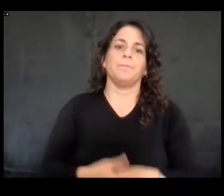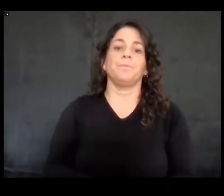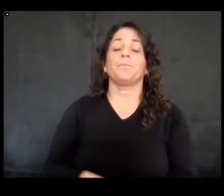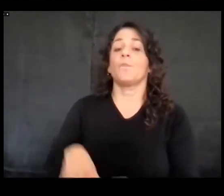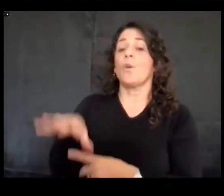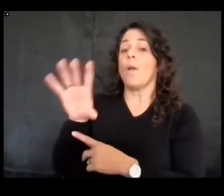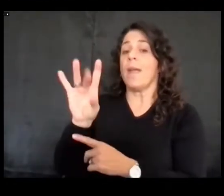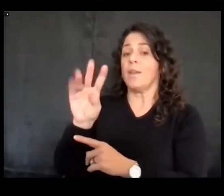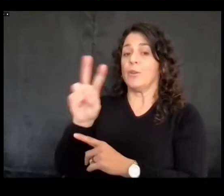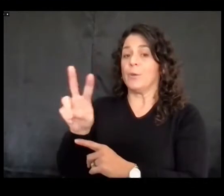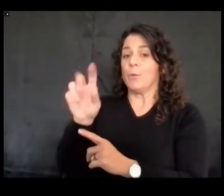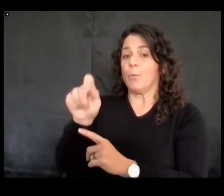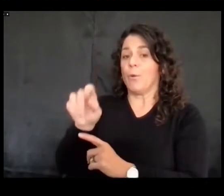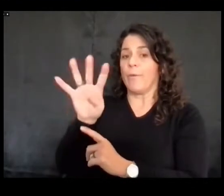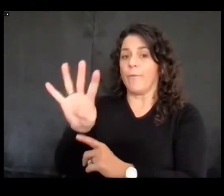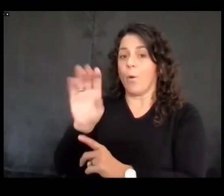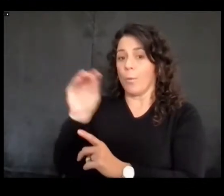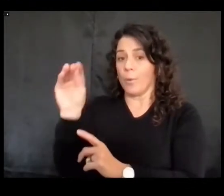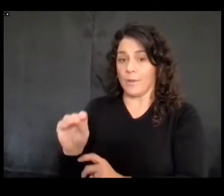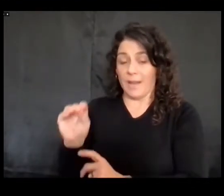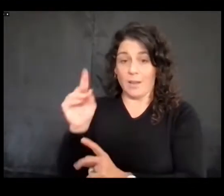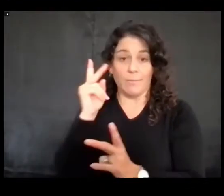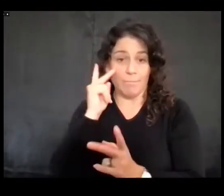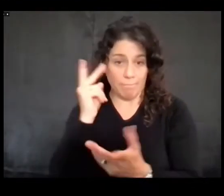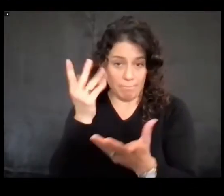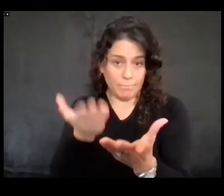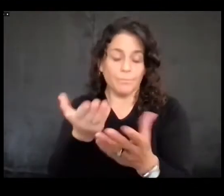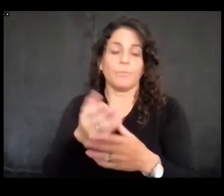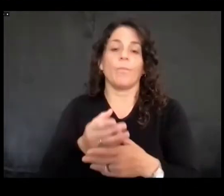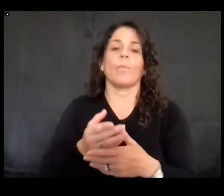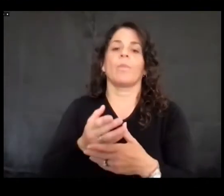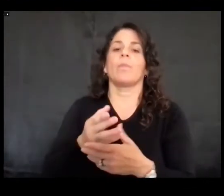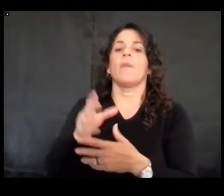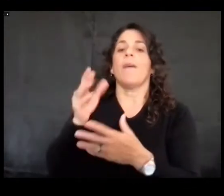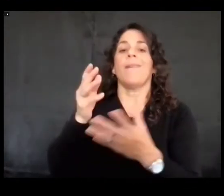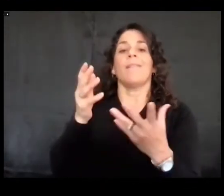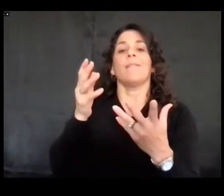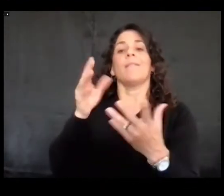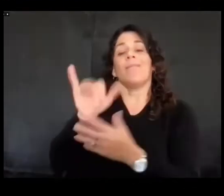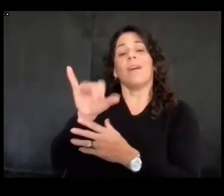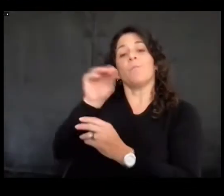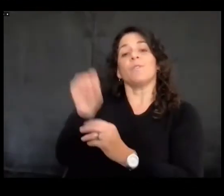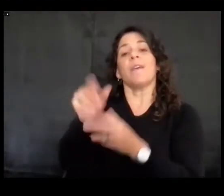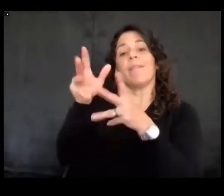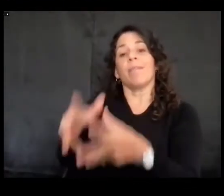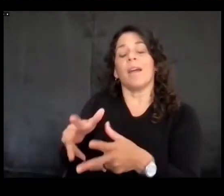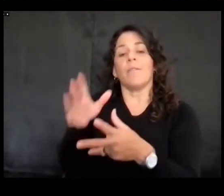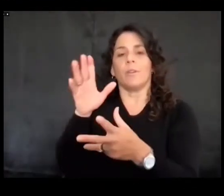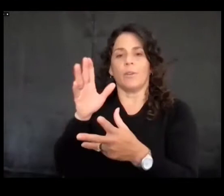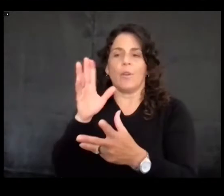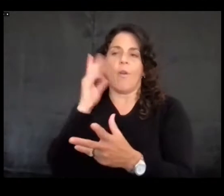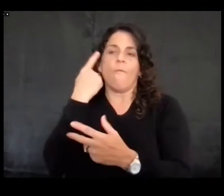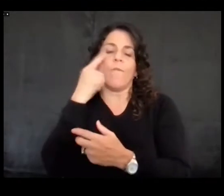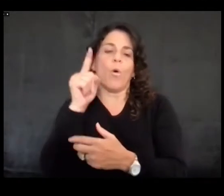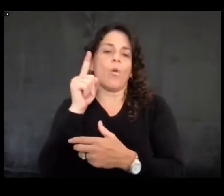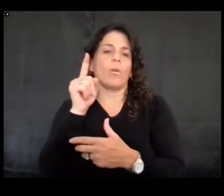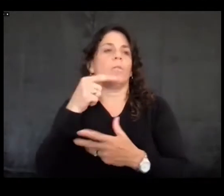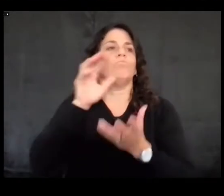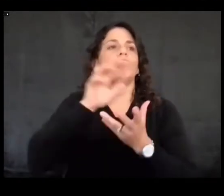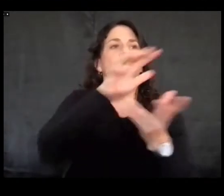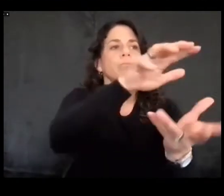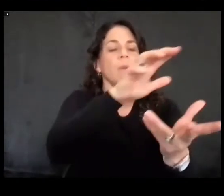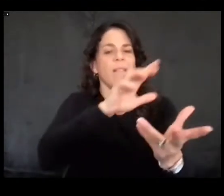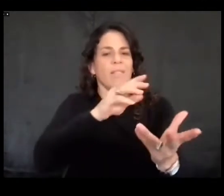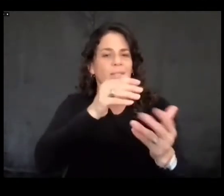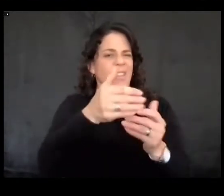restantes de 4% el resto de las otras dosis está haciendo escalada para lo que está